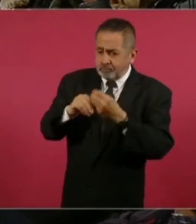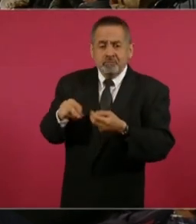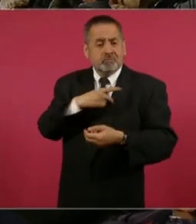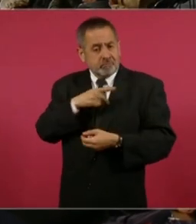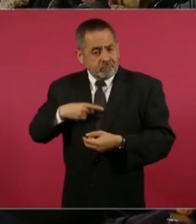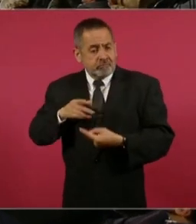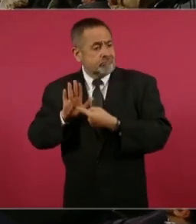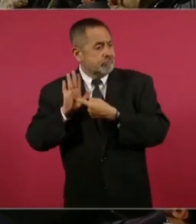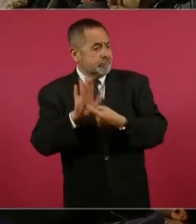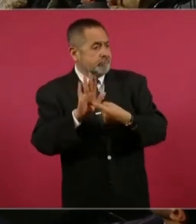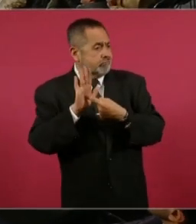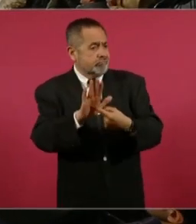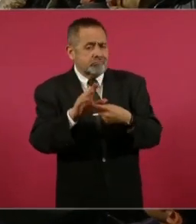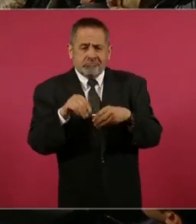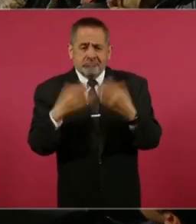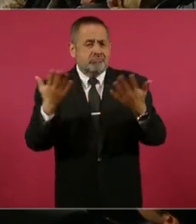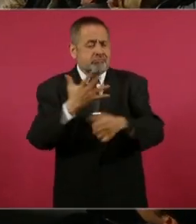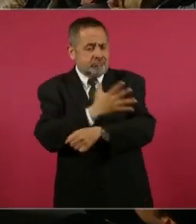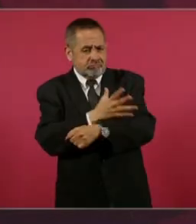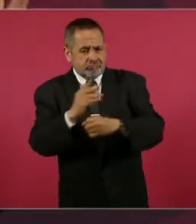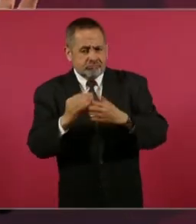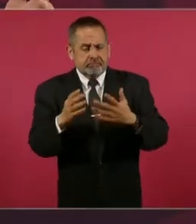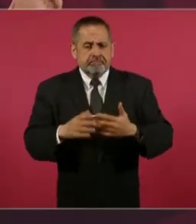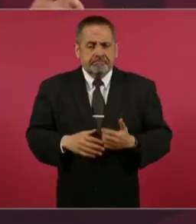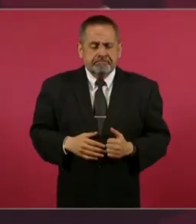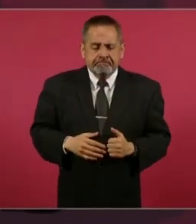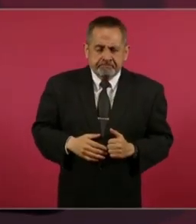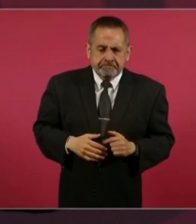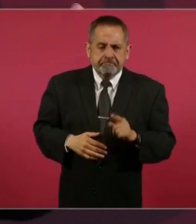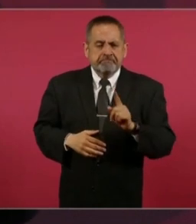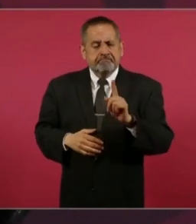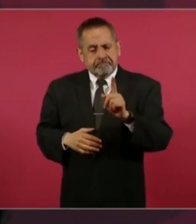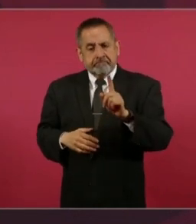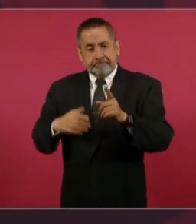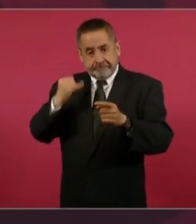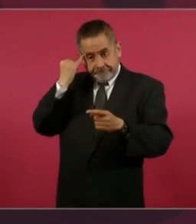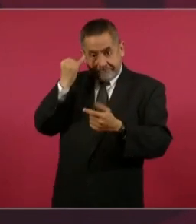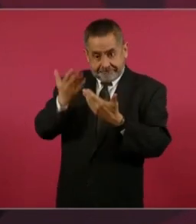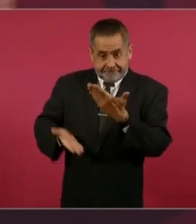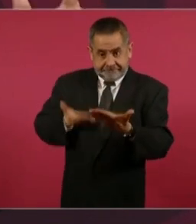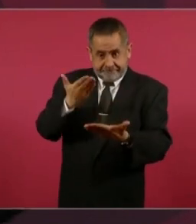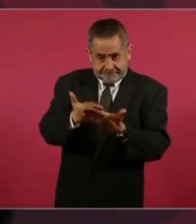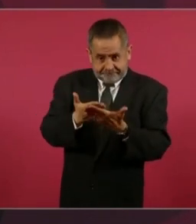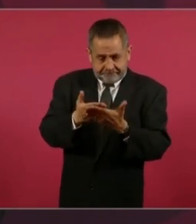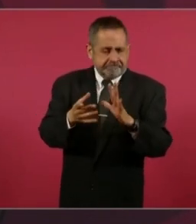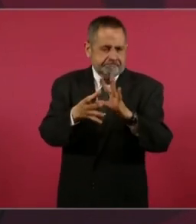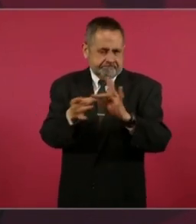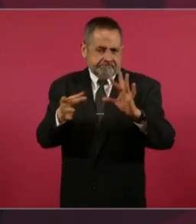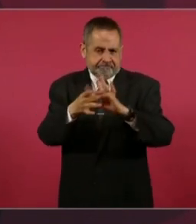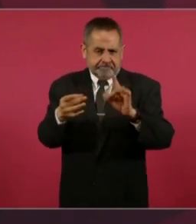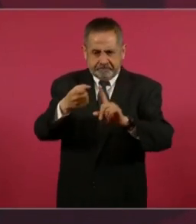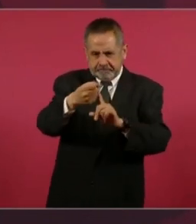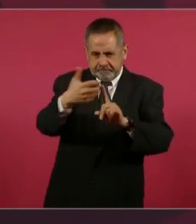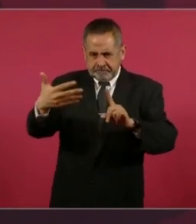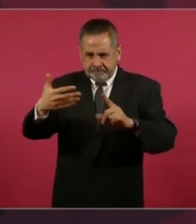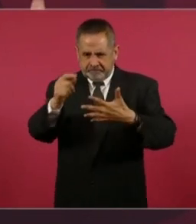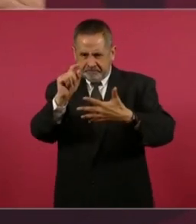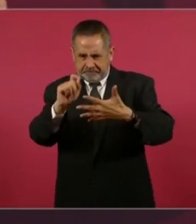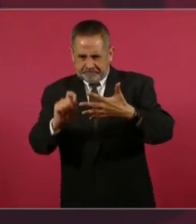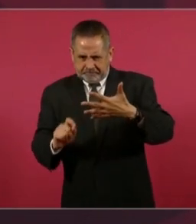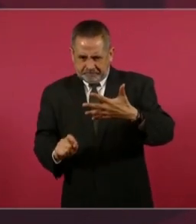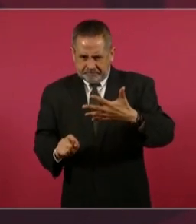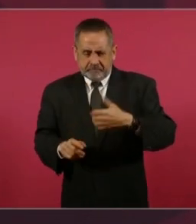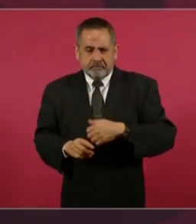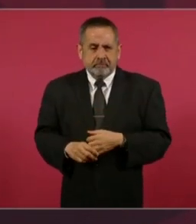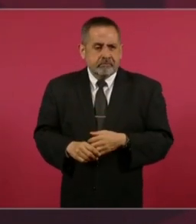todo ya en iniciativa vamos a proponer Dónde y cómo no